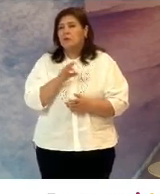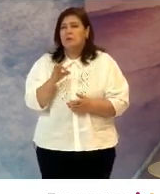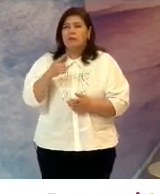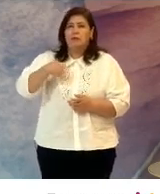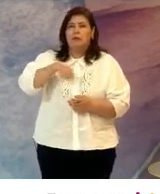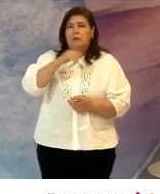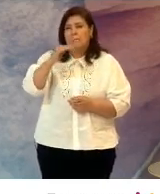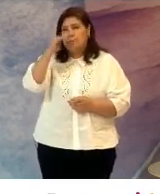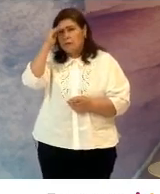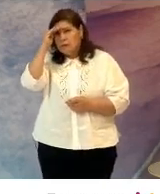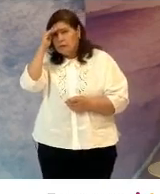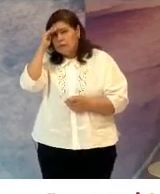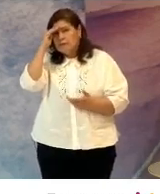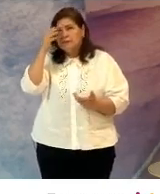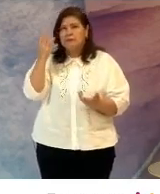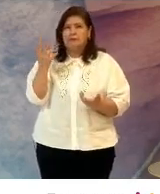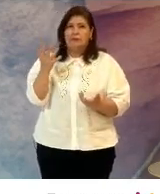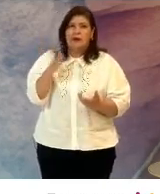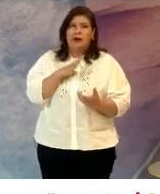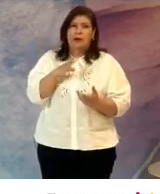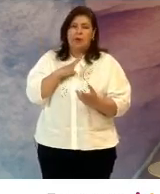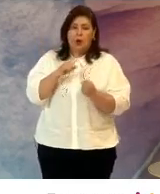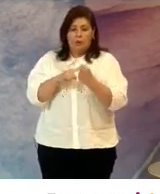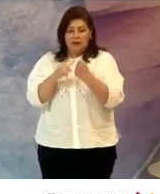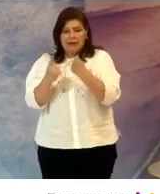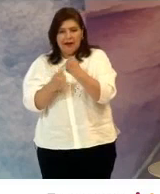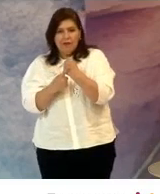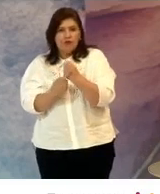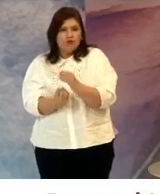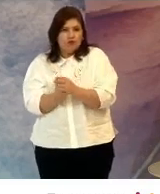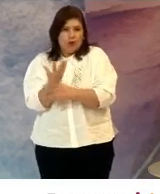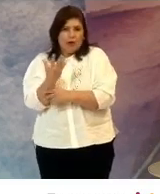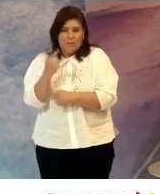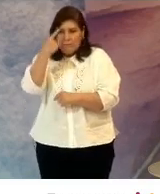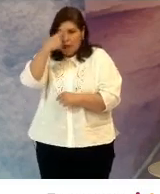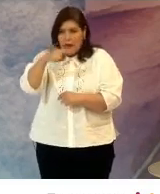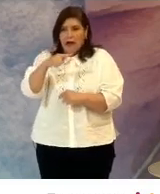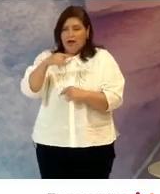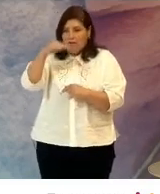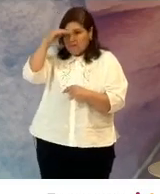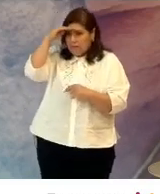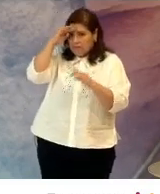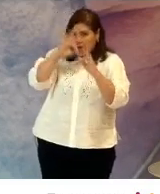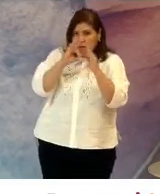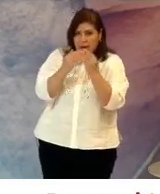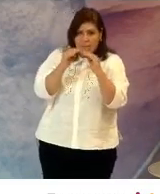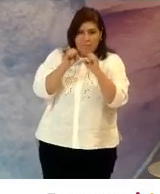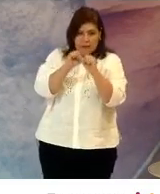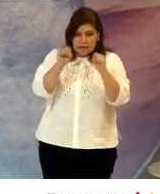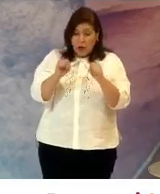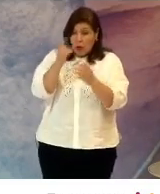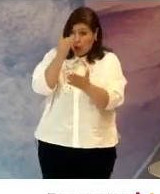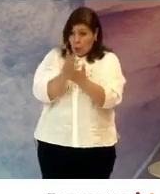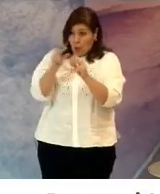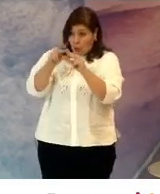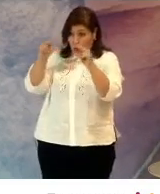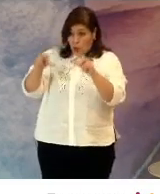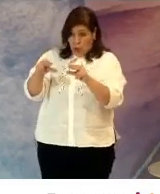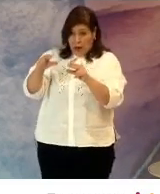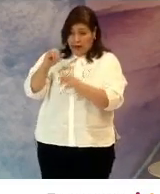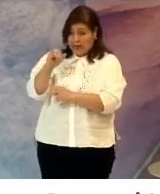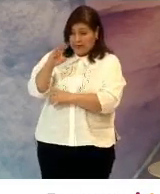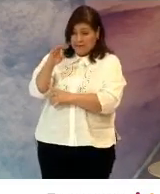podamos tener una nueva metáfora para el pensamiento sistémico, además del iceberg. El